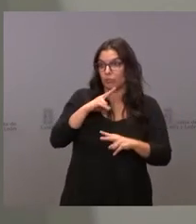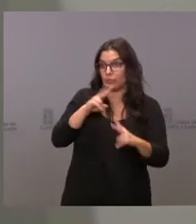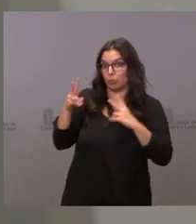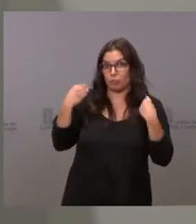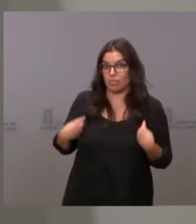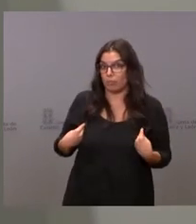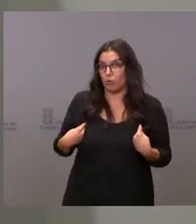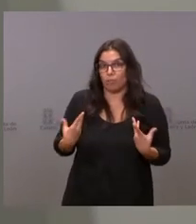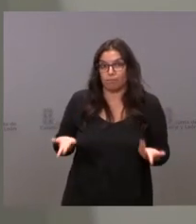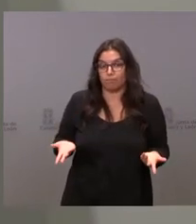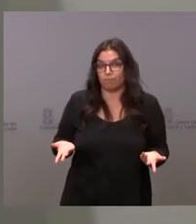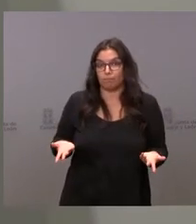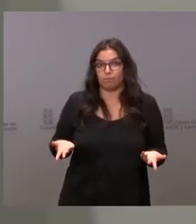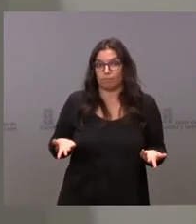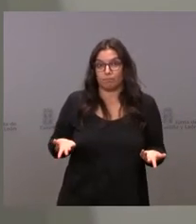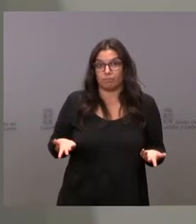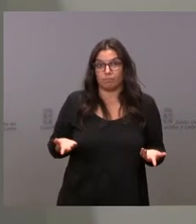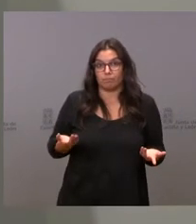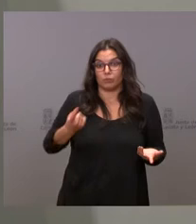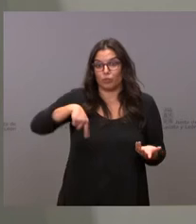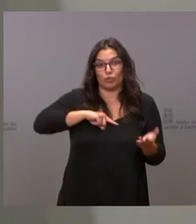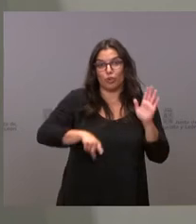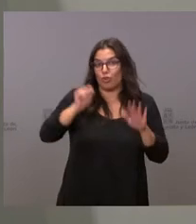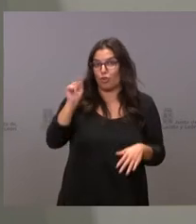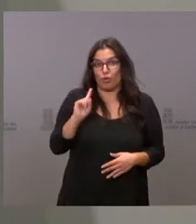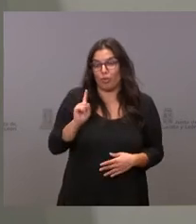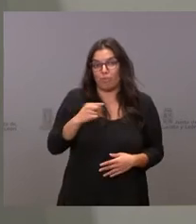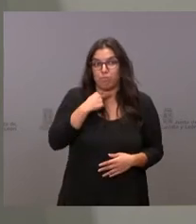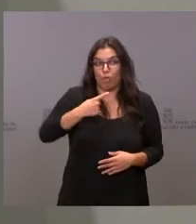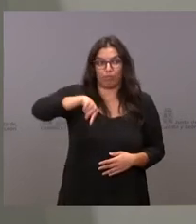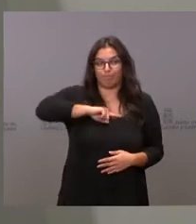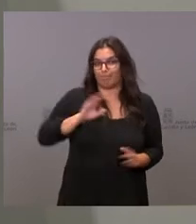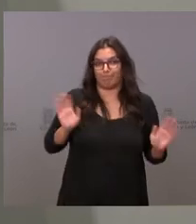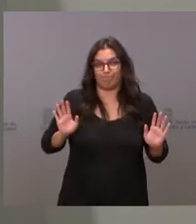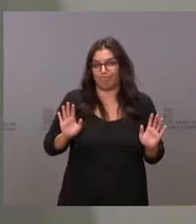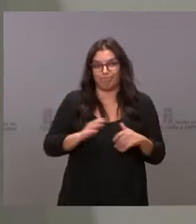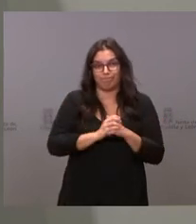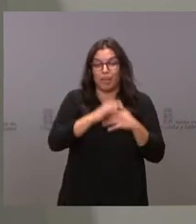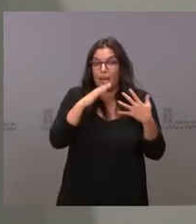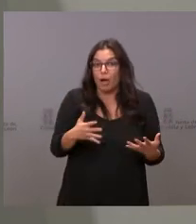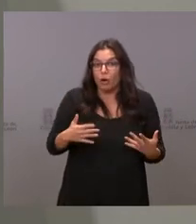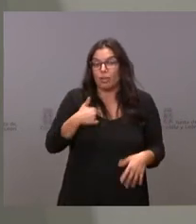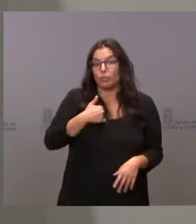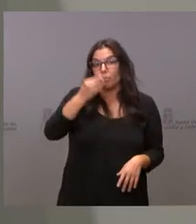mismo que al anterior. No es nuestra decisión en este momento. Yo creo